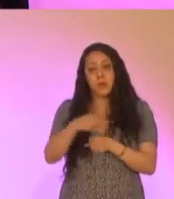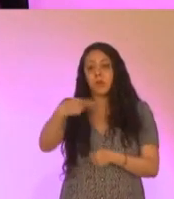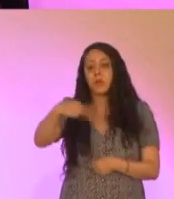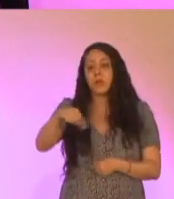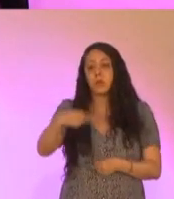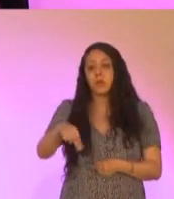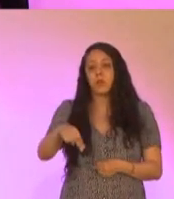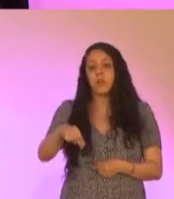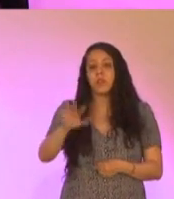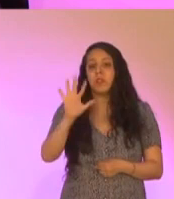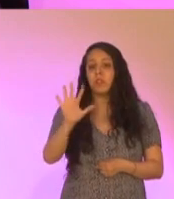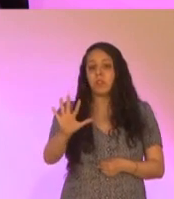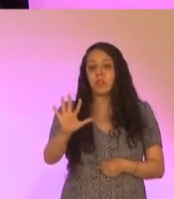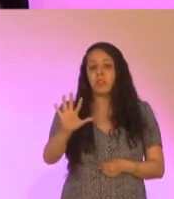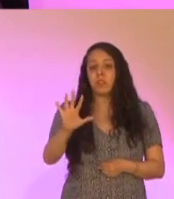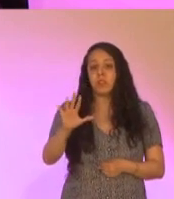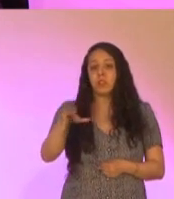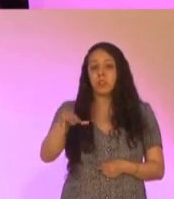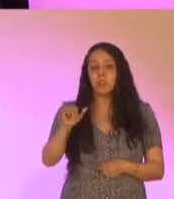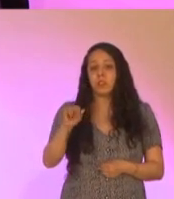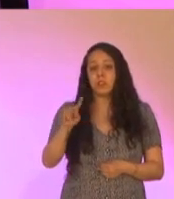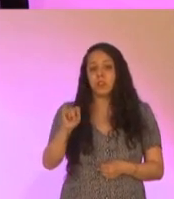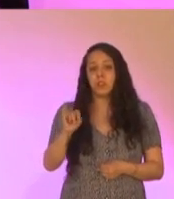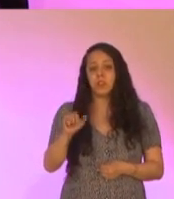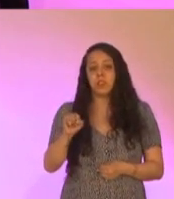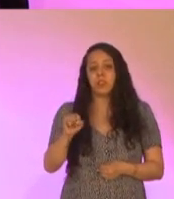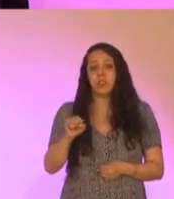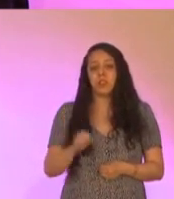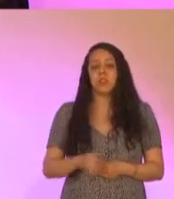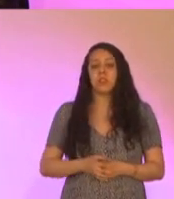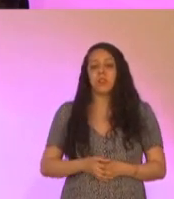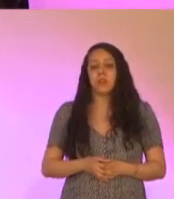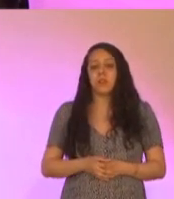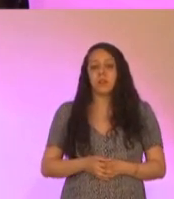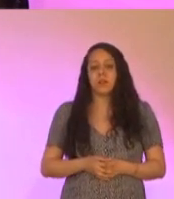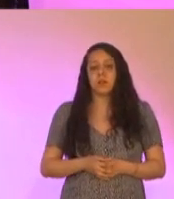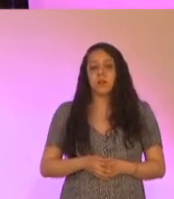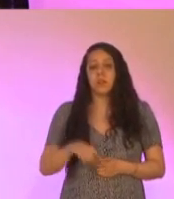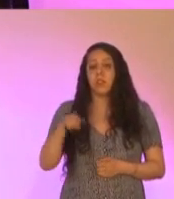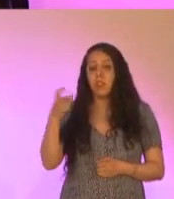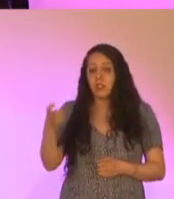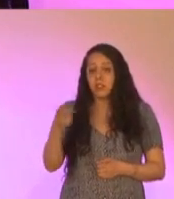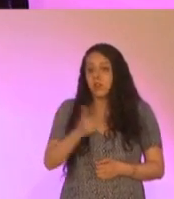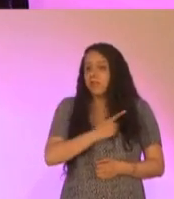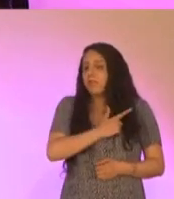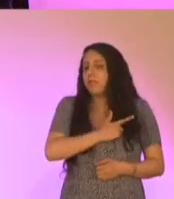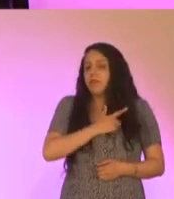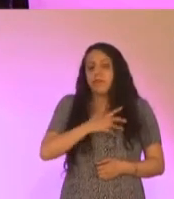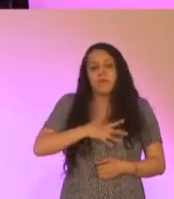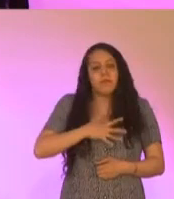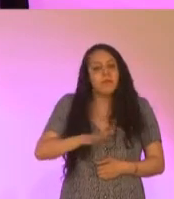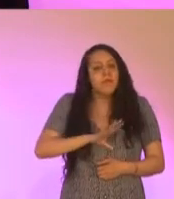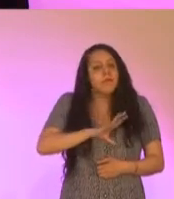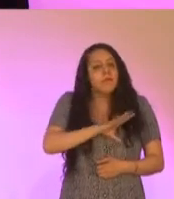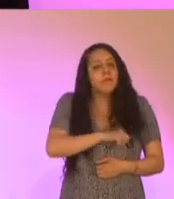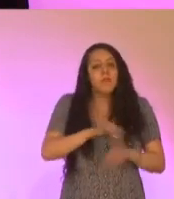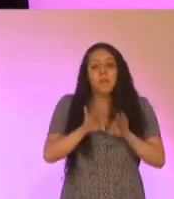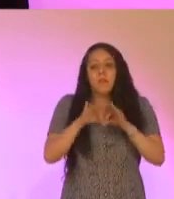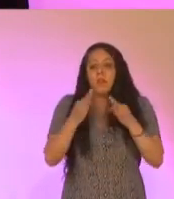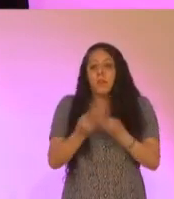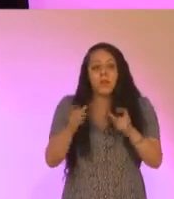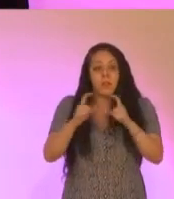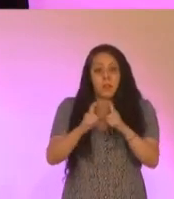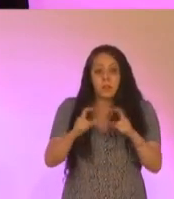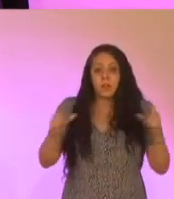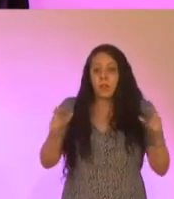instantáneas de aldo rosales velázquez s me encantó como está escrito la prosa está preciosísima pero también el contenido